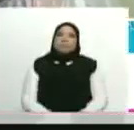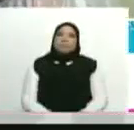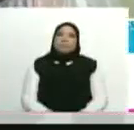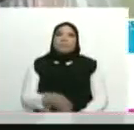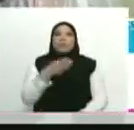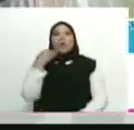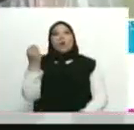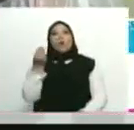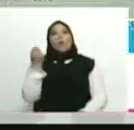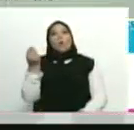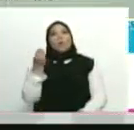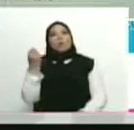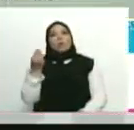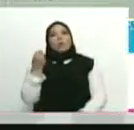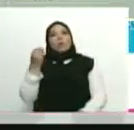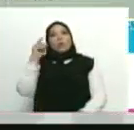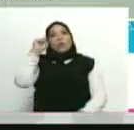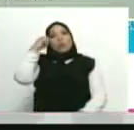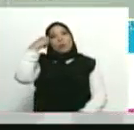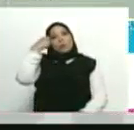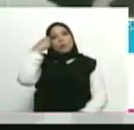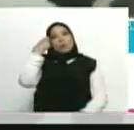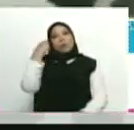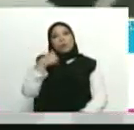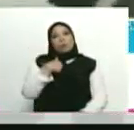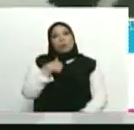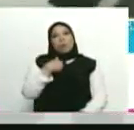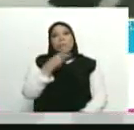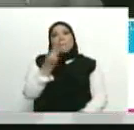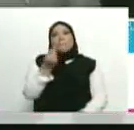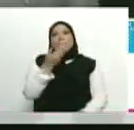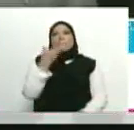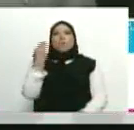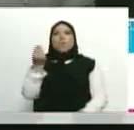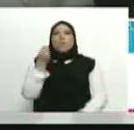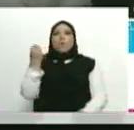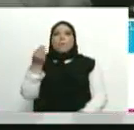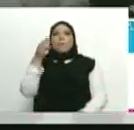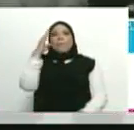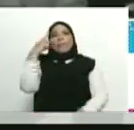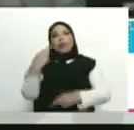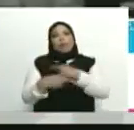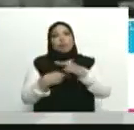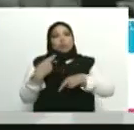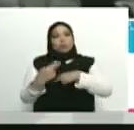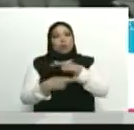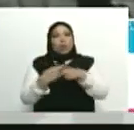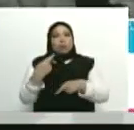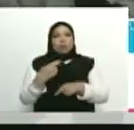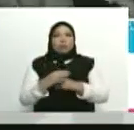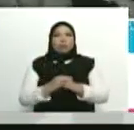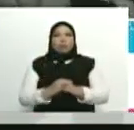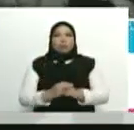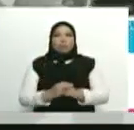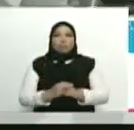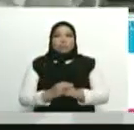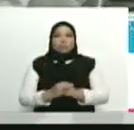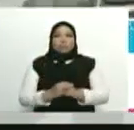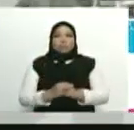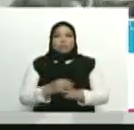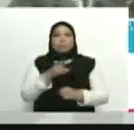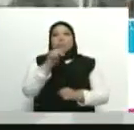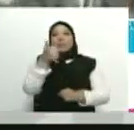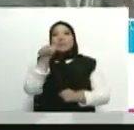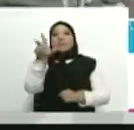jóvenes. Yo lo recuerdo, yo estaba muy jovencito, pero ya era militante revolucionario. Yo tenía